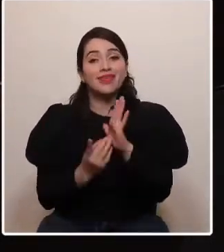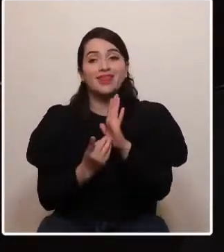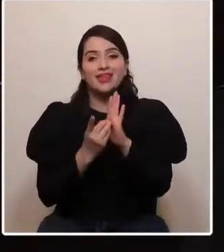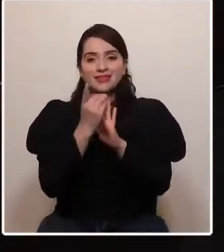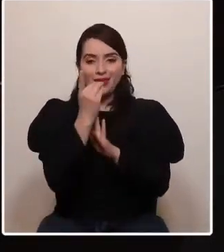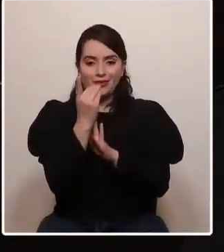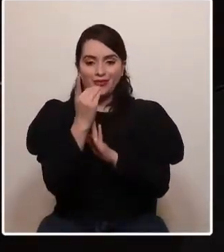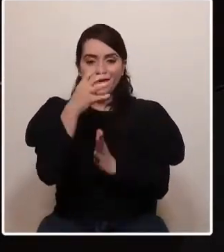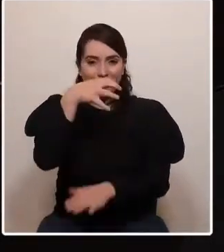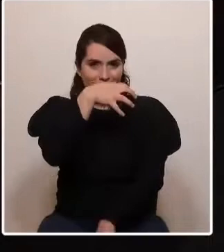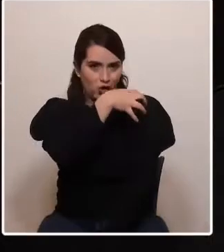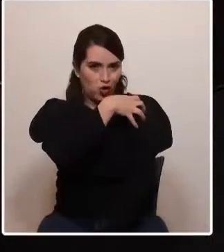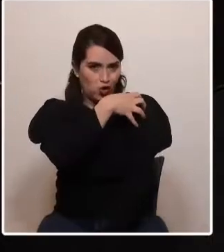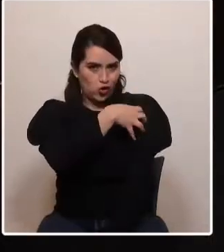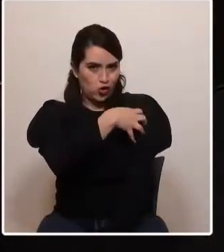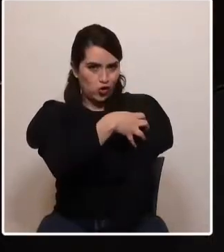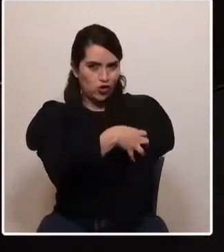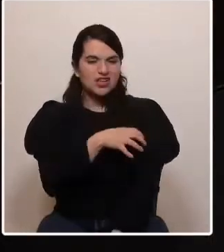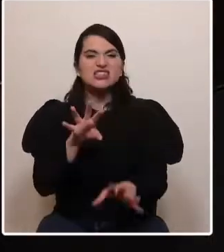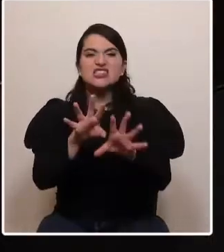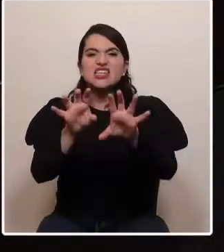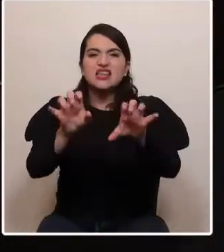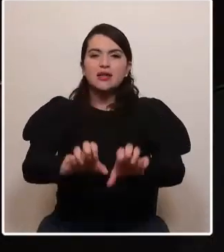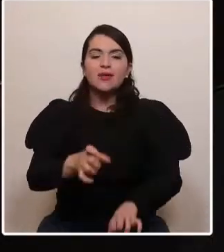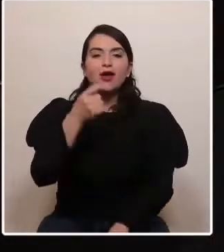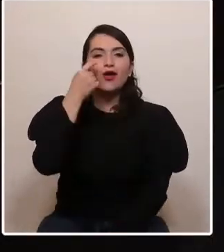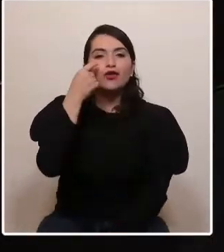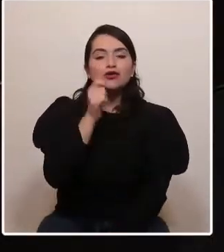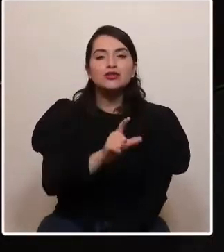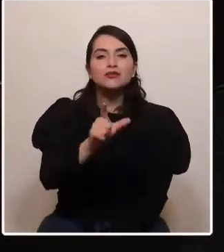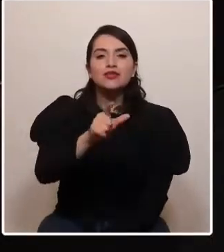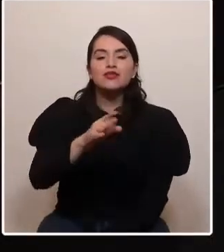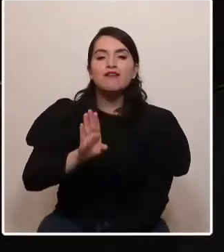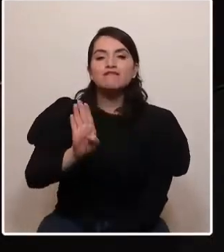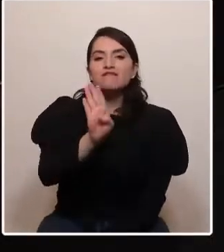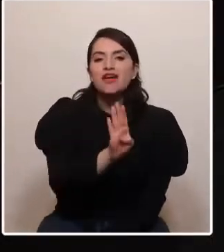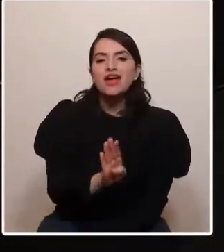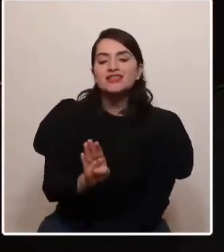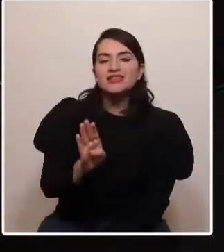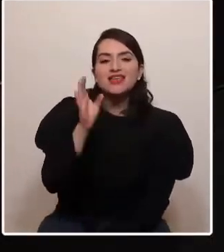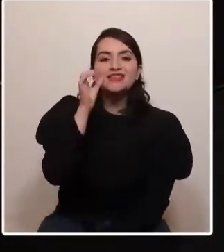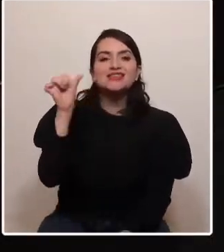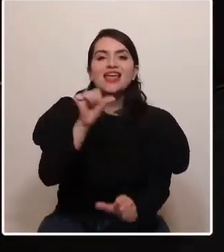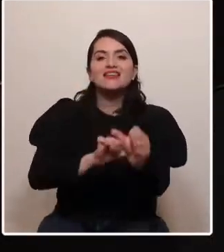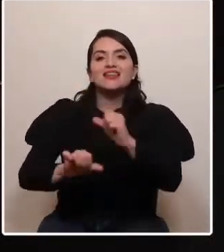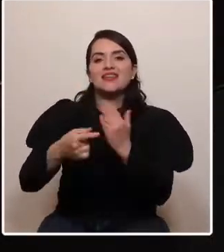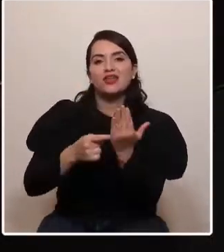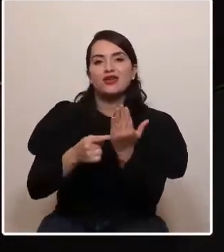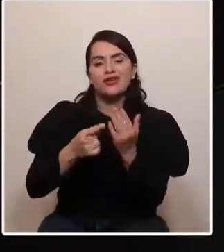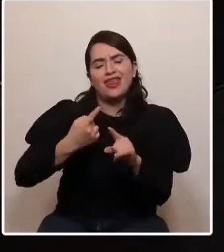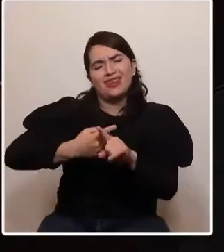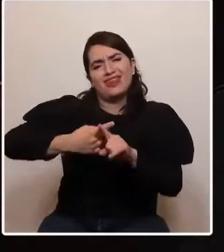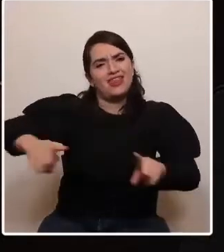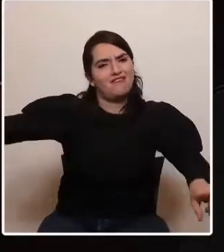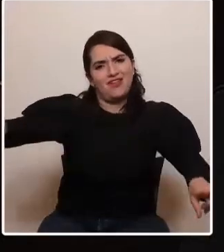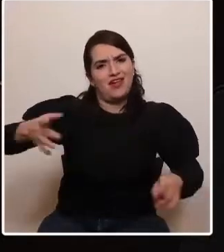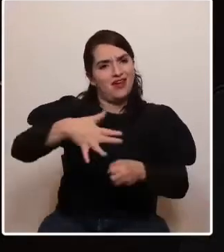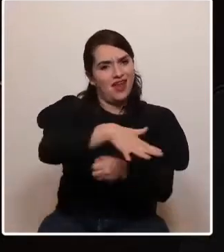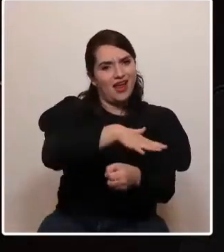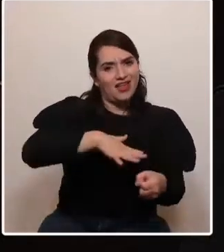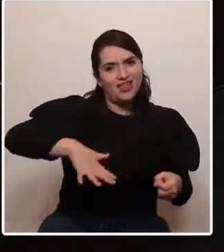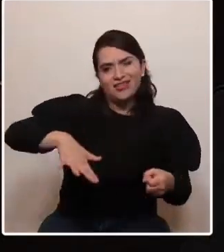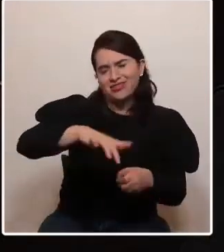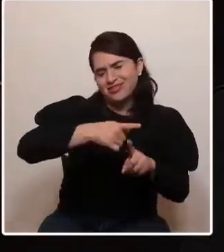estas regiones un sistema de conocimiento basado en ciencia y tecnologías ajenas a nuestra realidad. Por